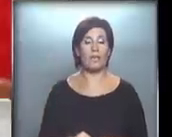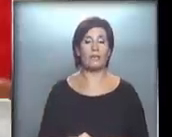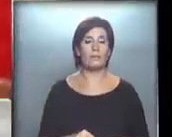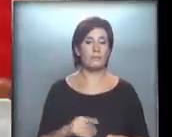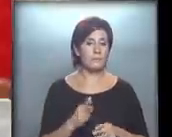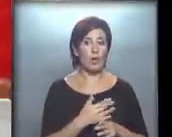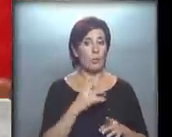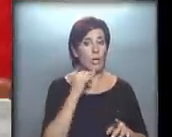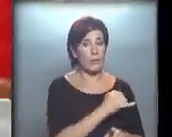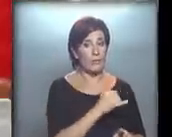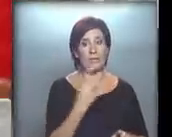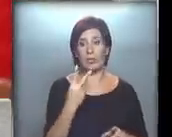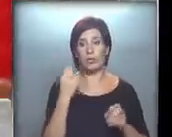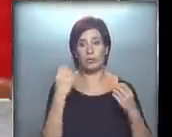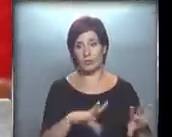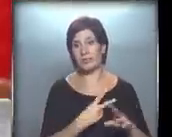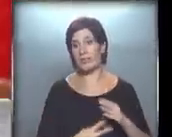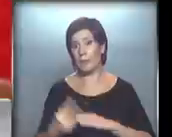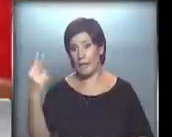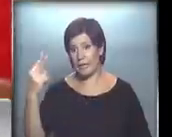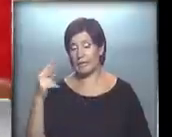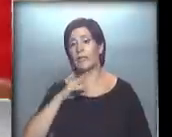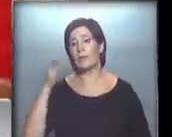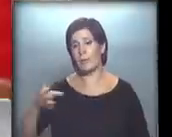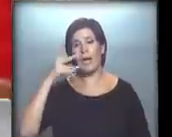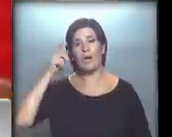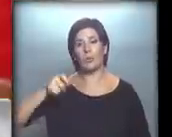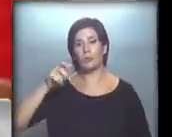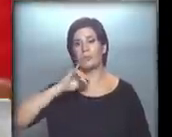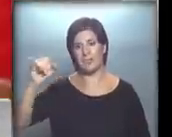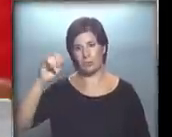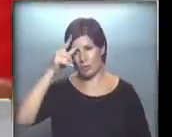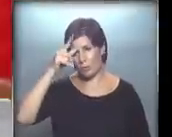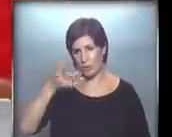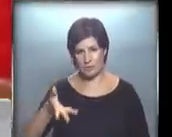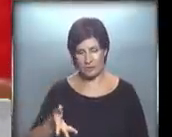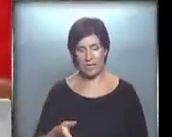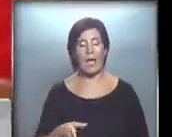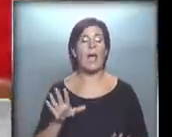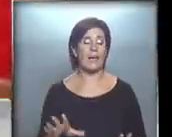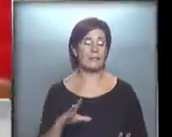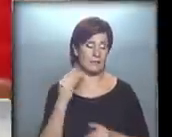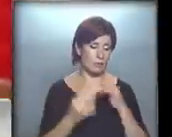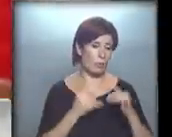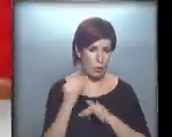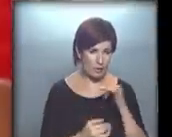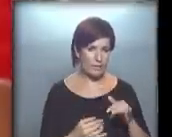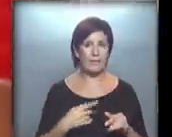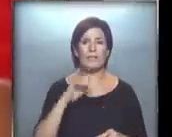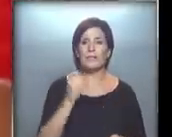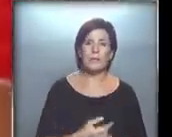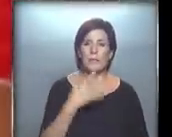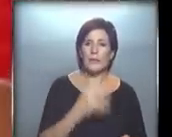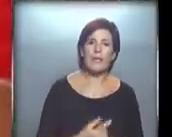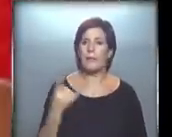novio ambos dejan el departamento y se presenta la denuncia policial Esa es la versión que se conoce ahora habrá que ver qué sucede